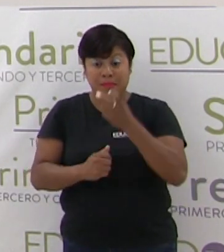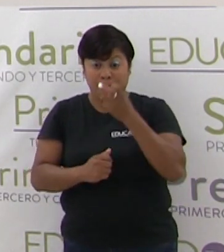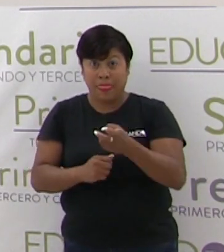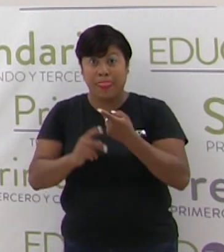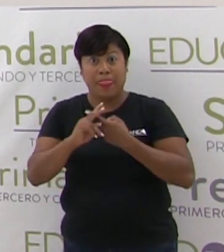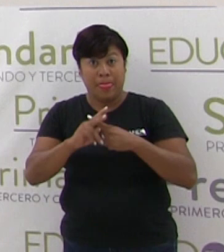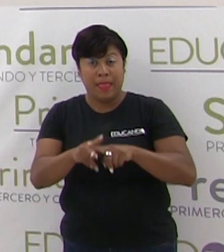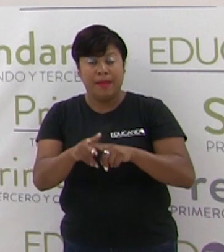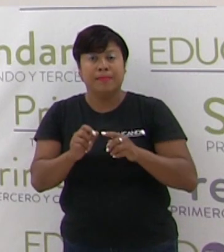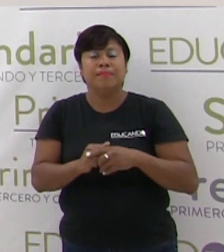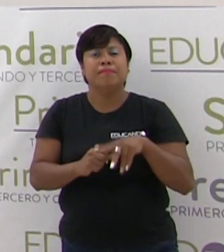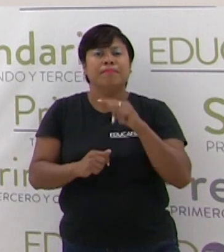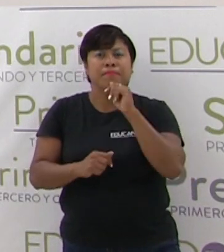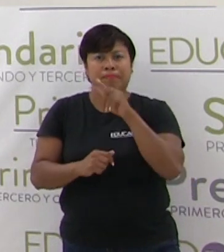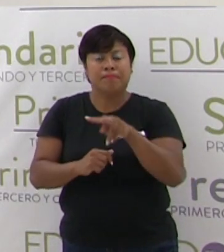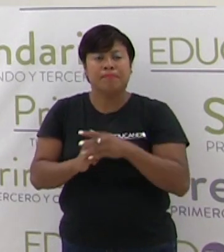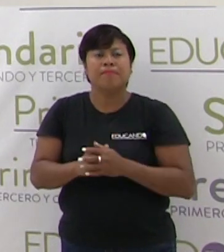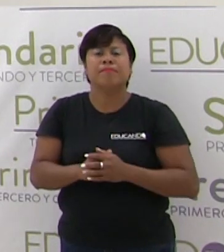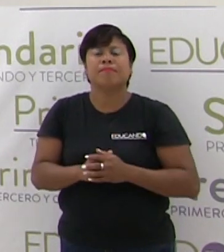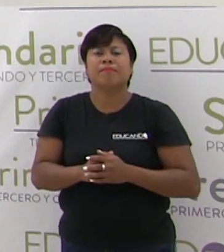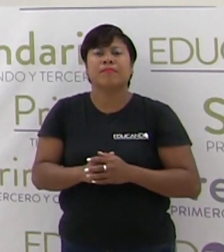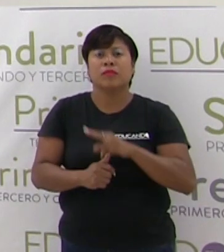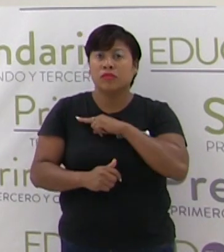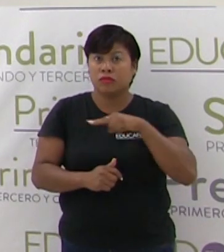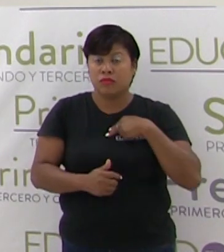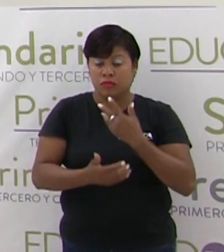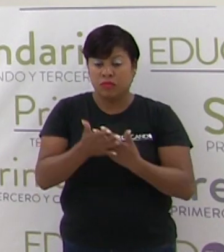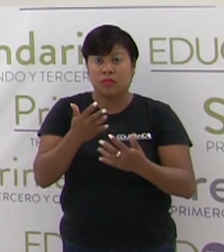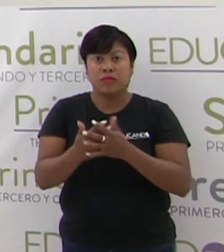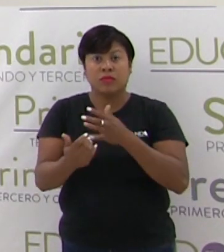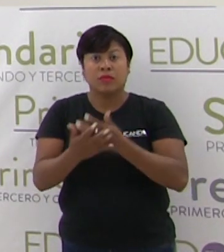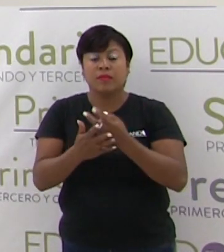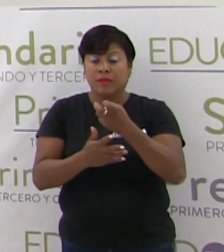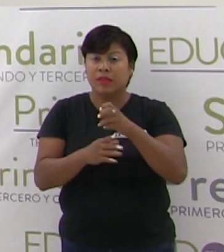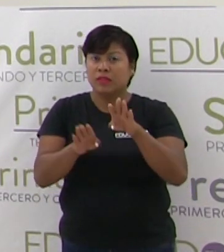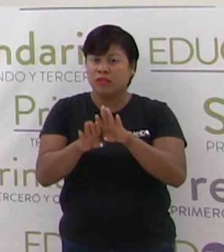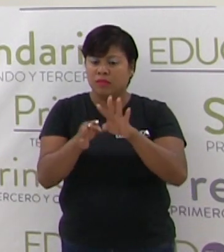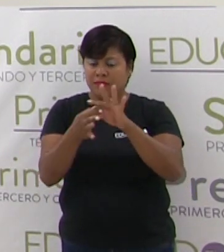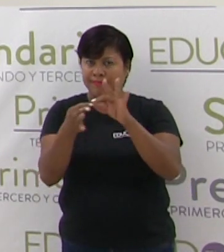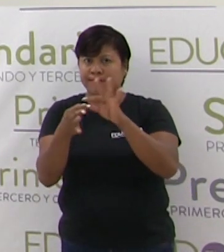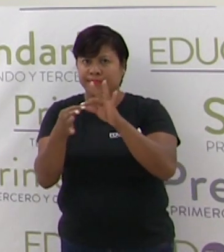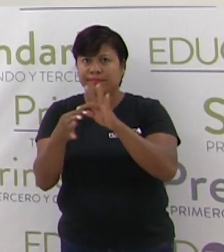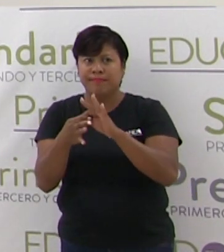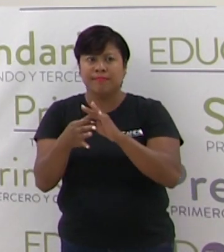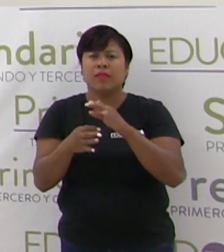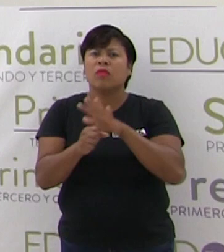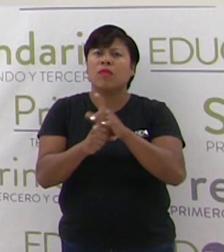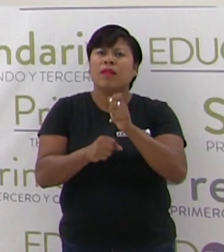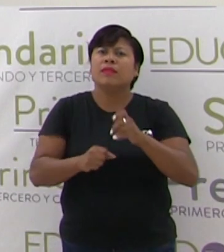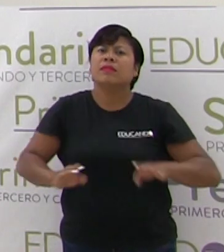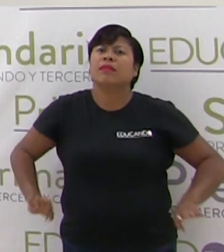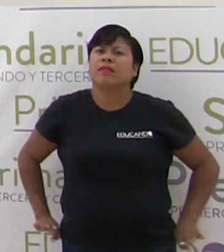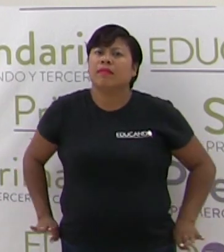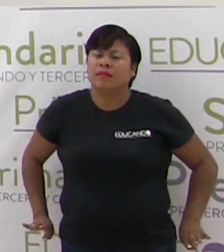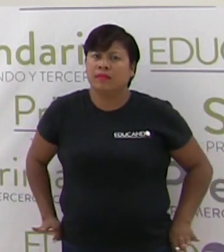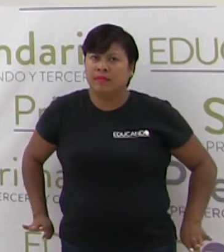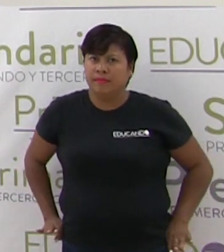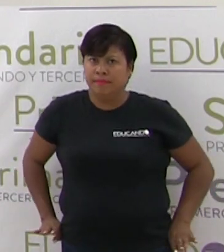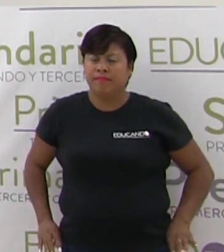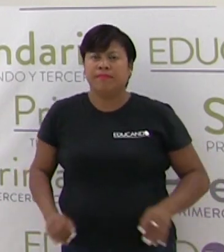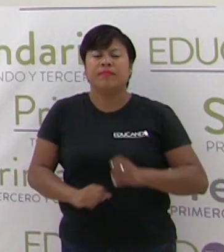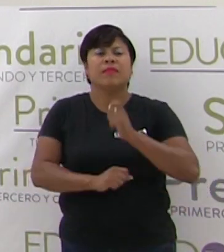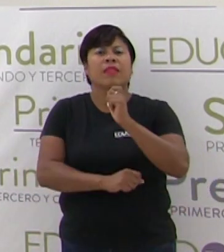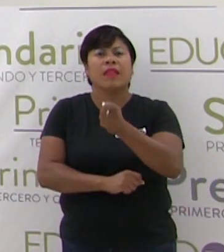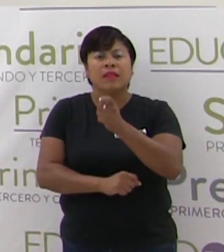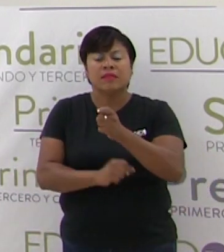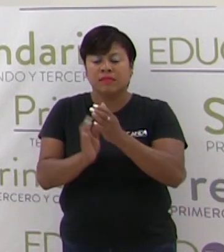ese análisis también construimos el concepto y las características de lo